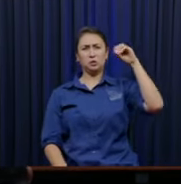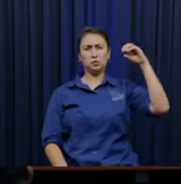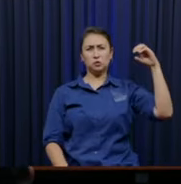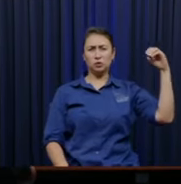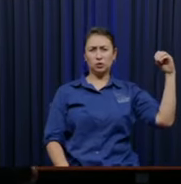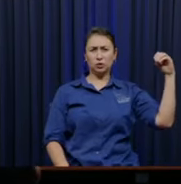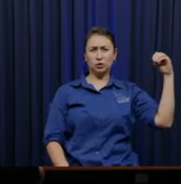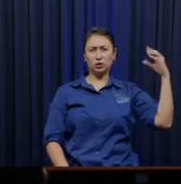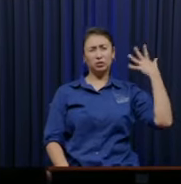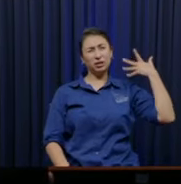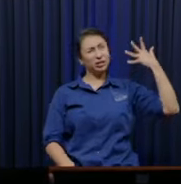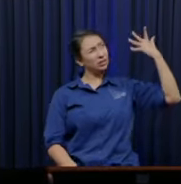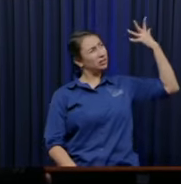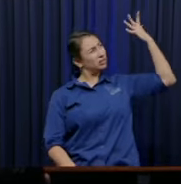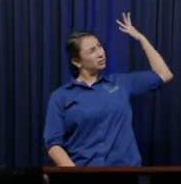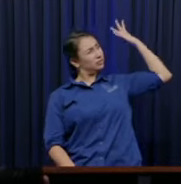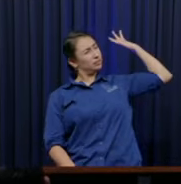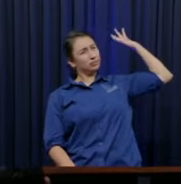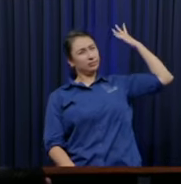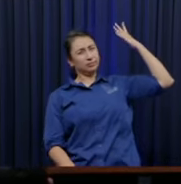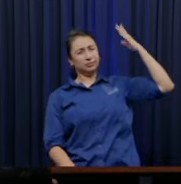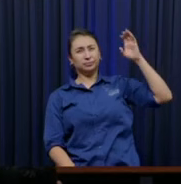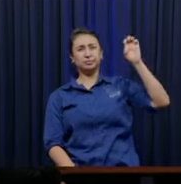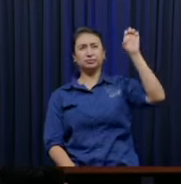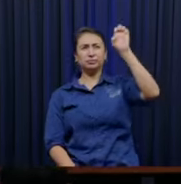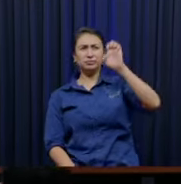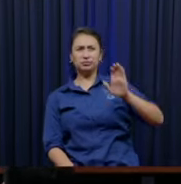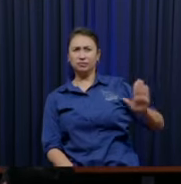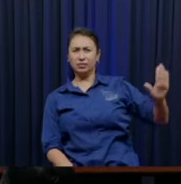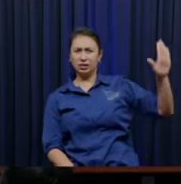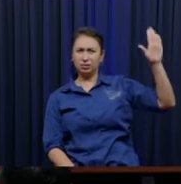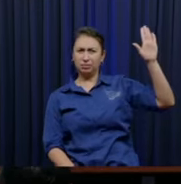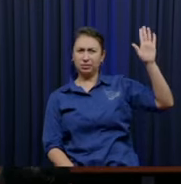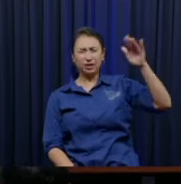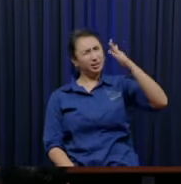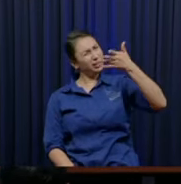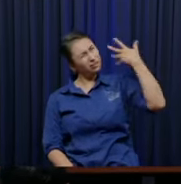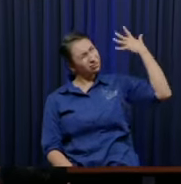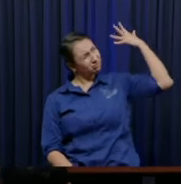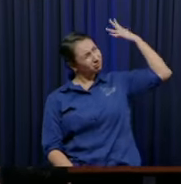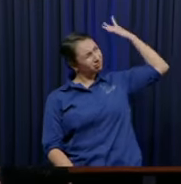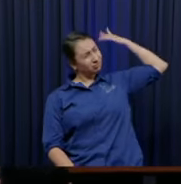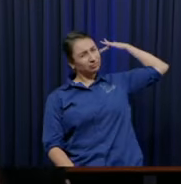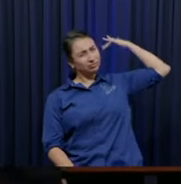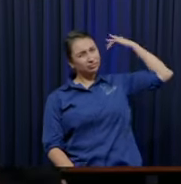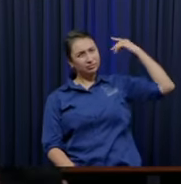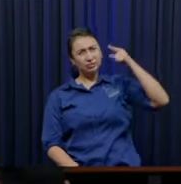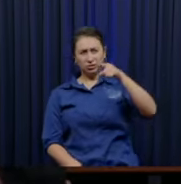europeos para el tiempo de la pandemia? ¿No se acuerda? Que